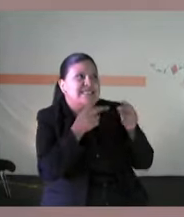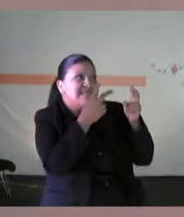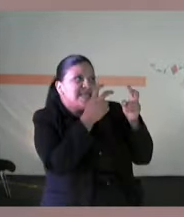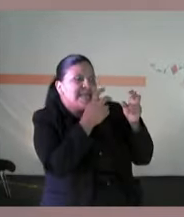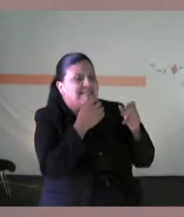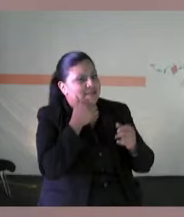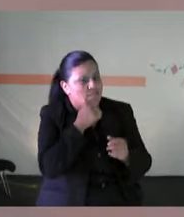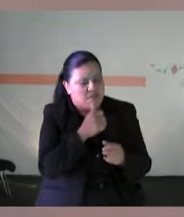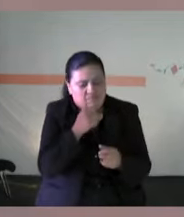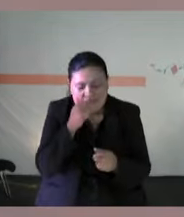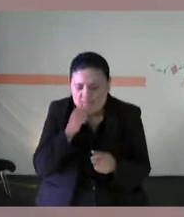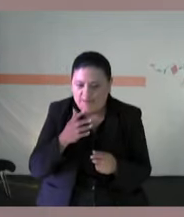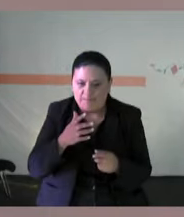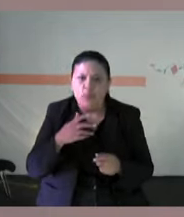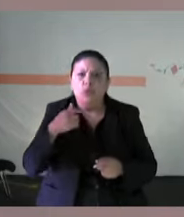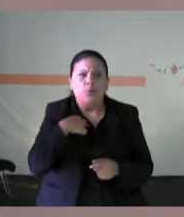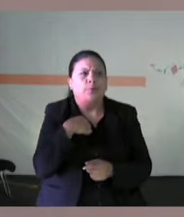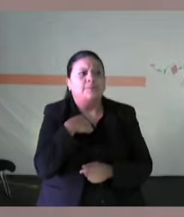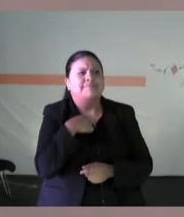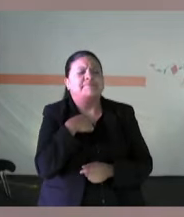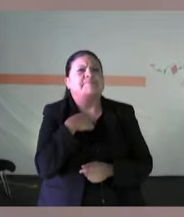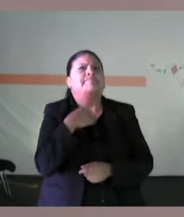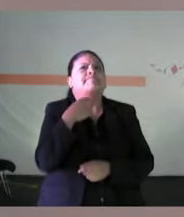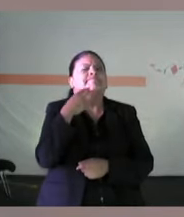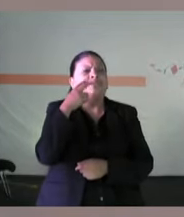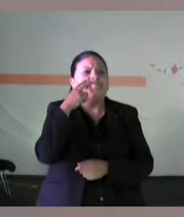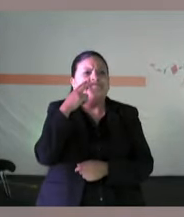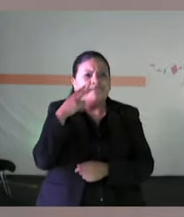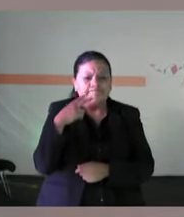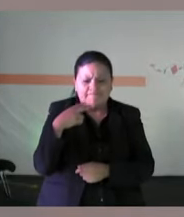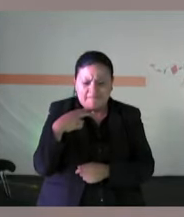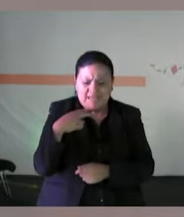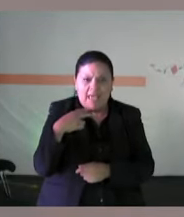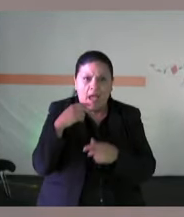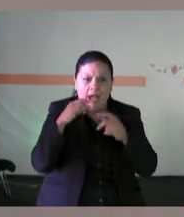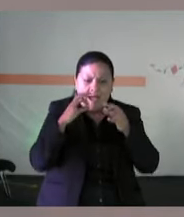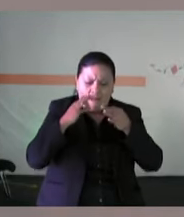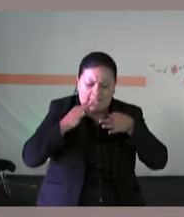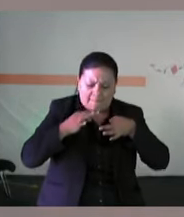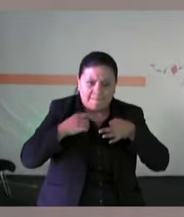Y me di cuenta de que ese era mi talento. Y entonces